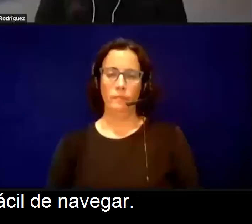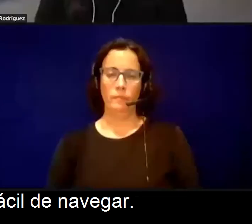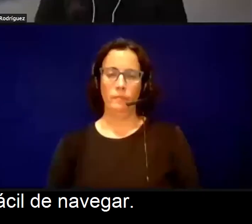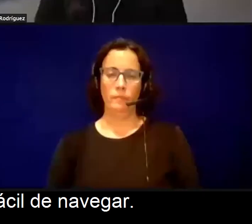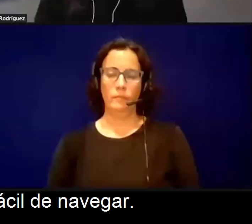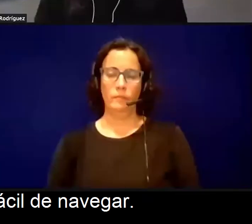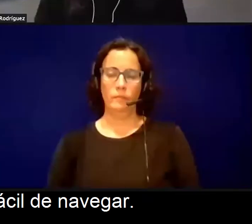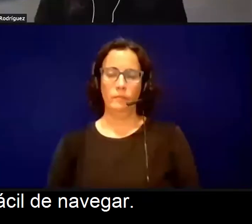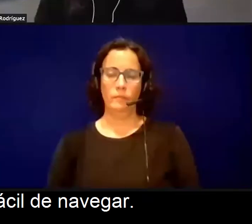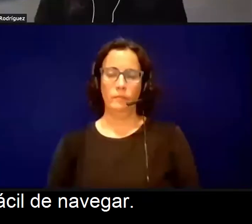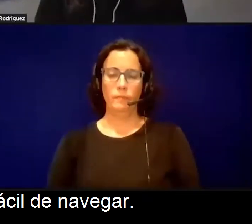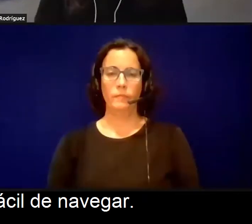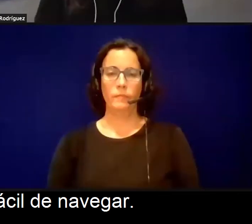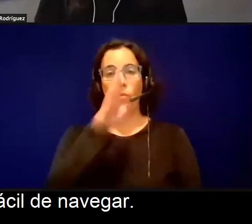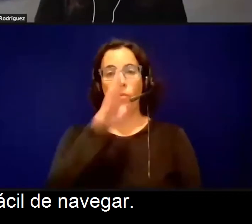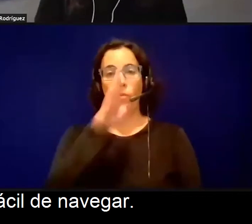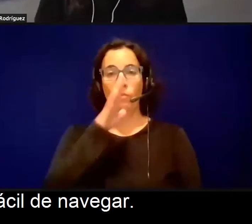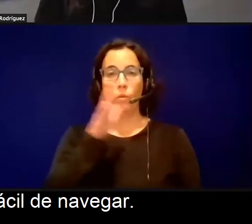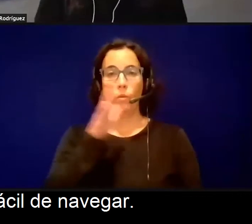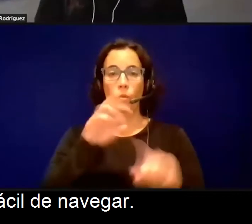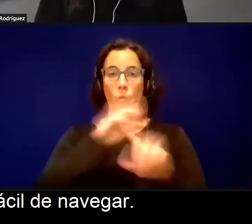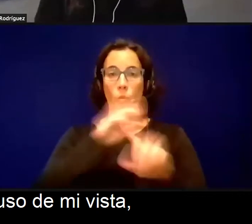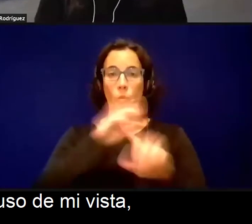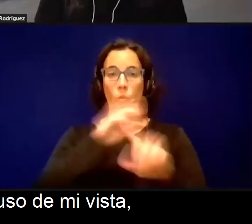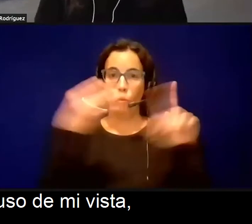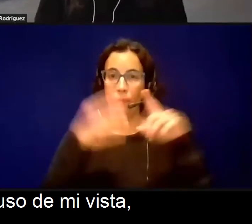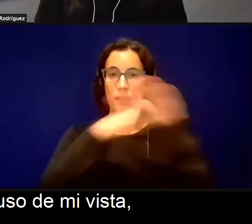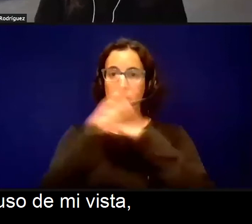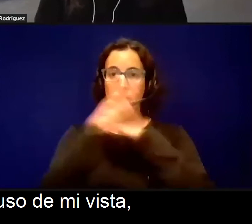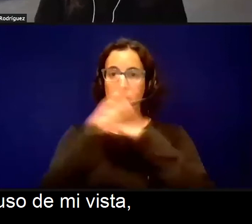esas páginas que son accesibles. Yo, por ejemplo,